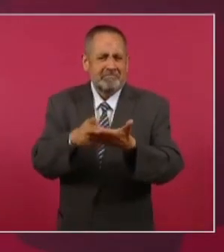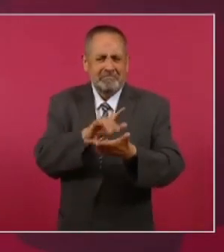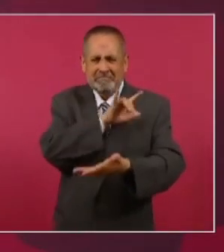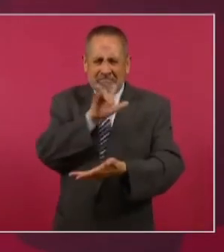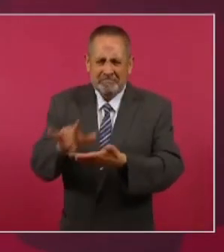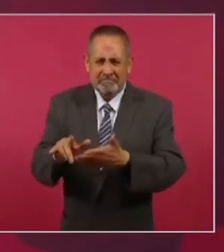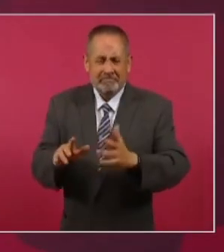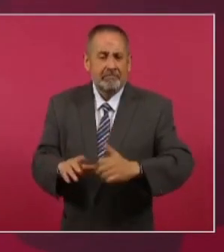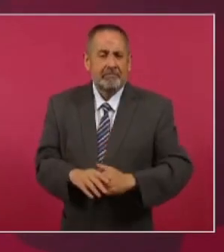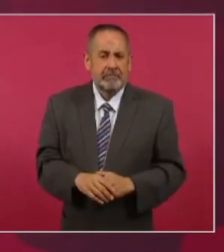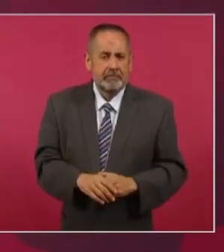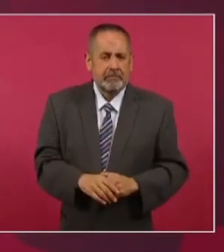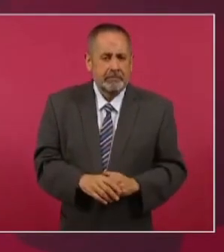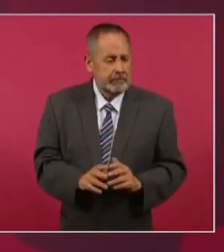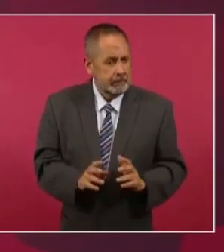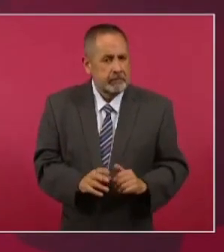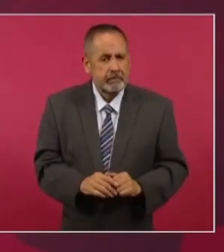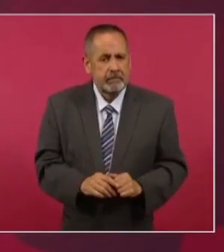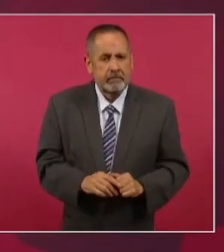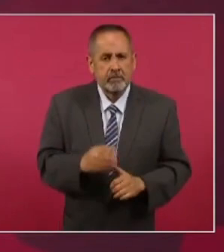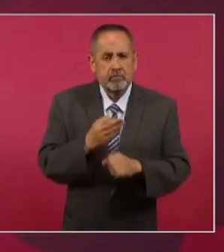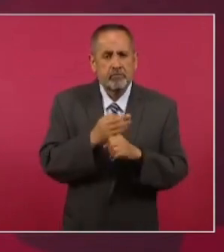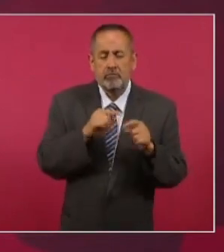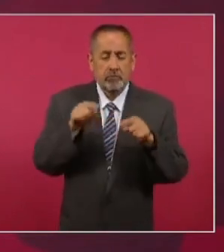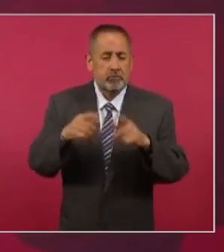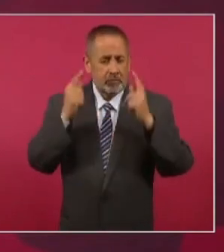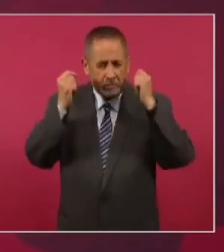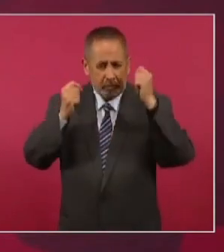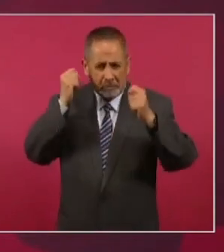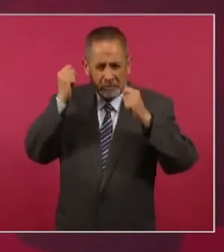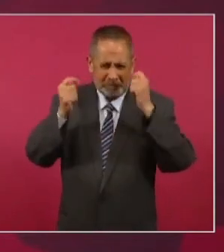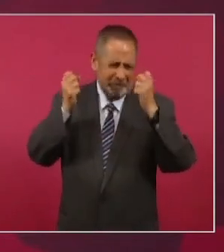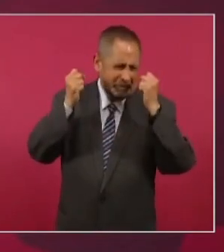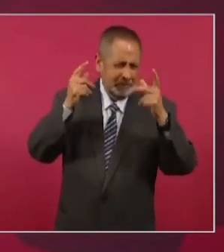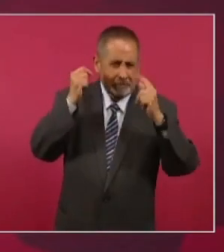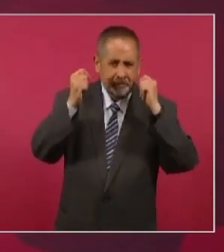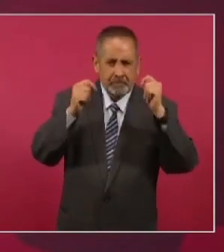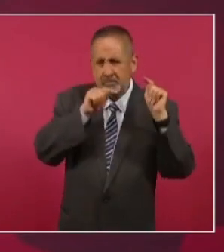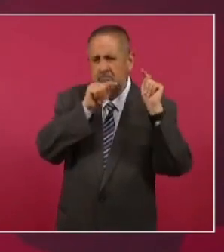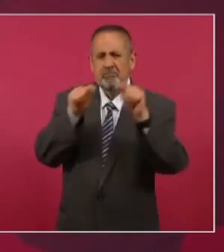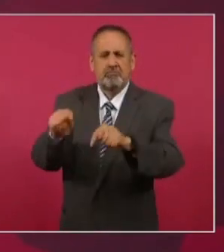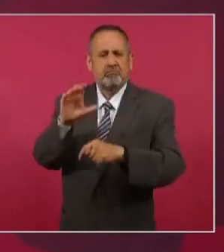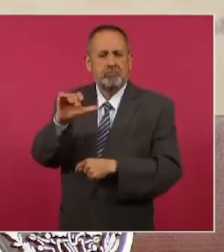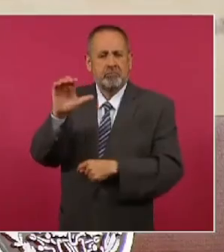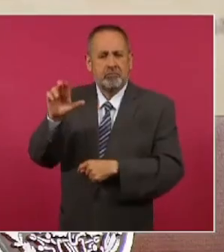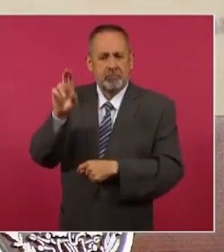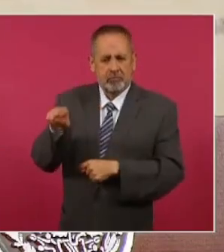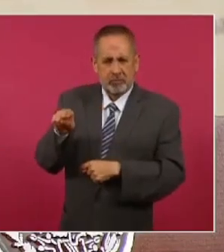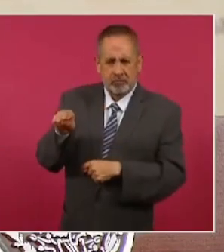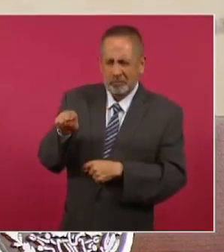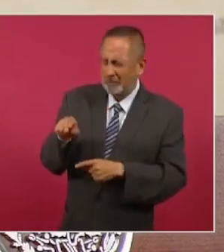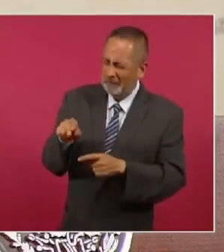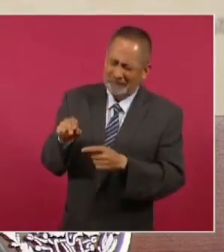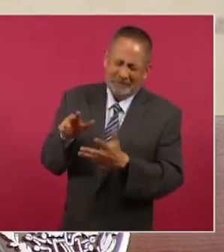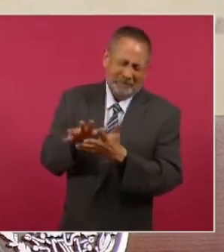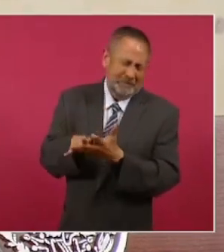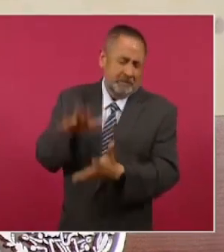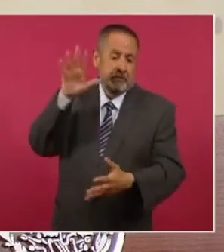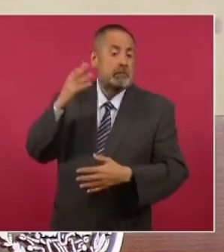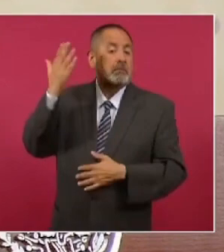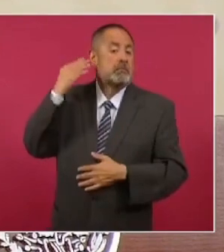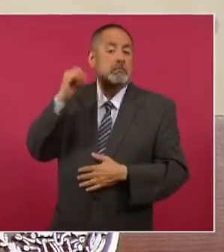están llegando turistas a Cancún como nunca